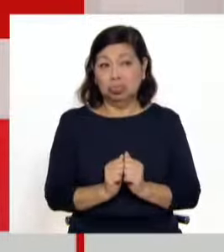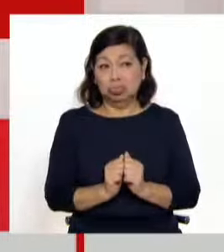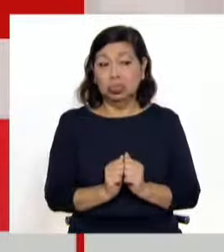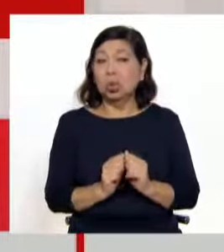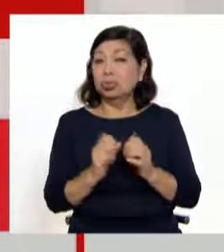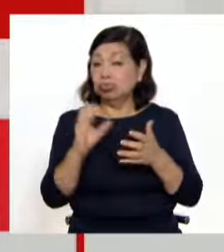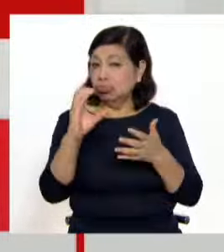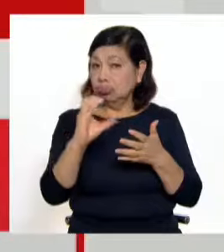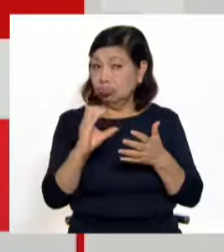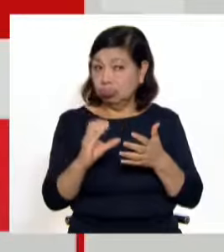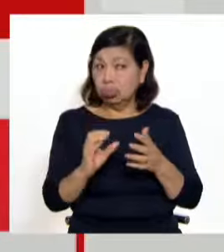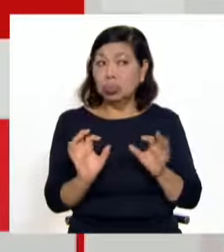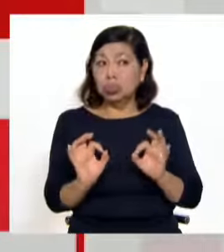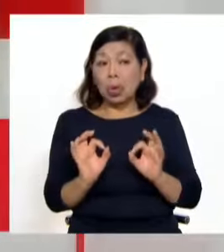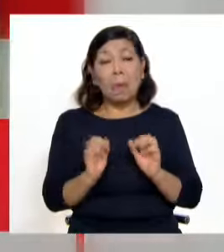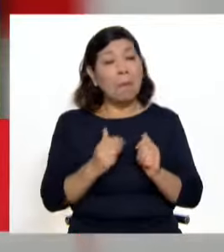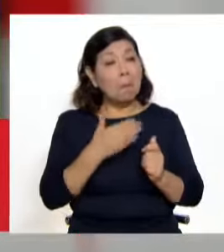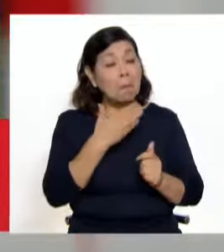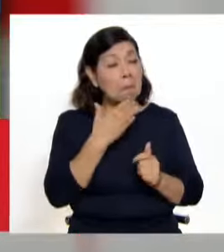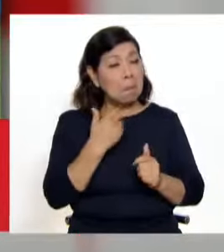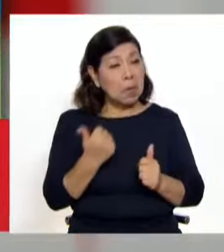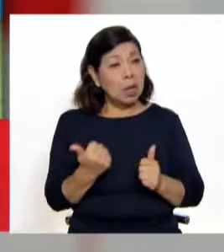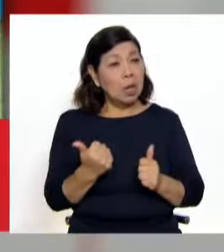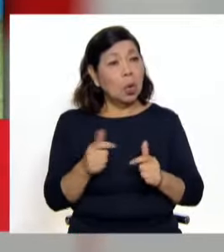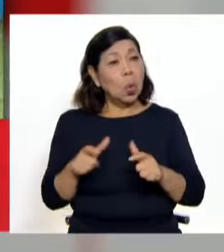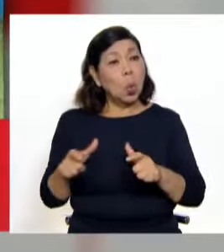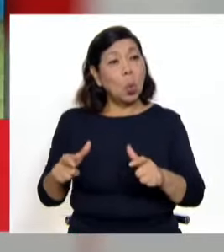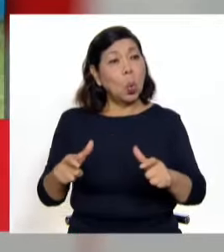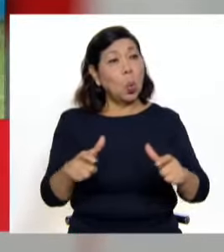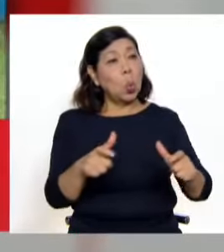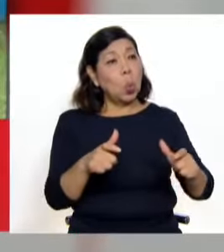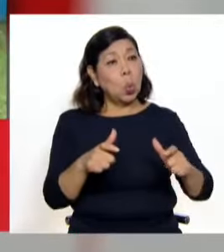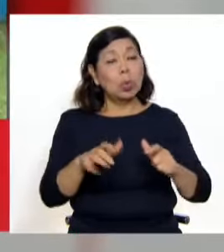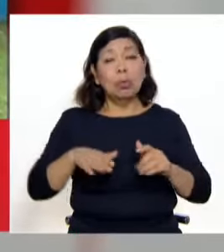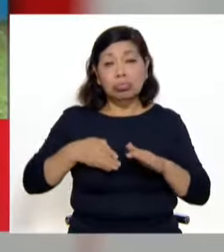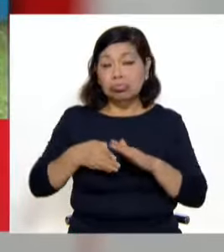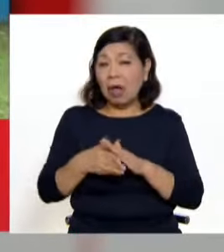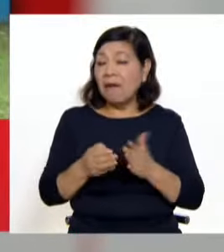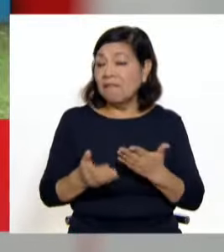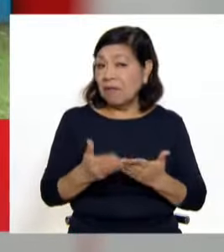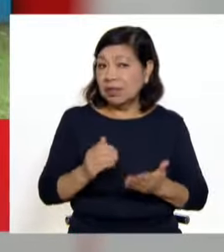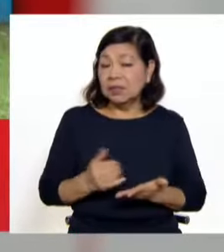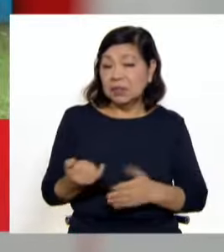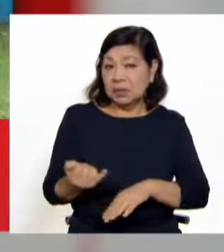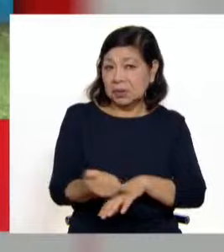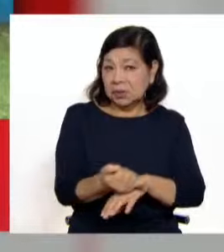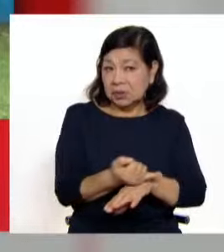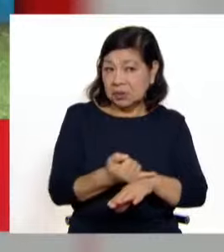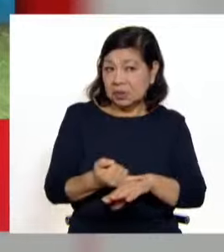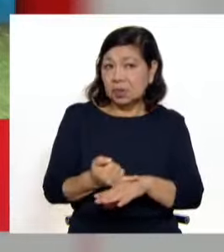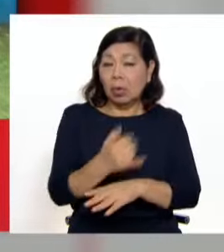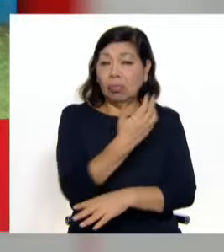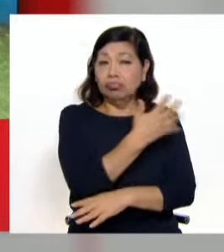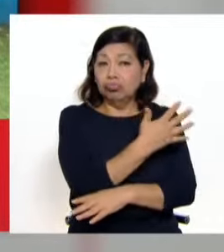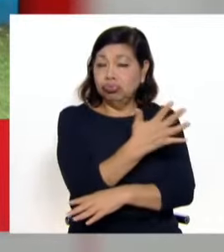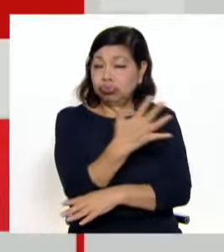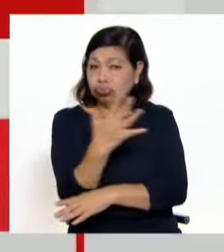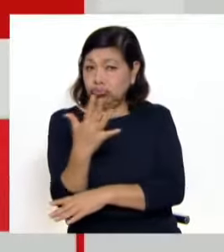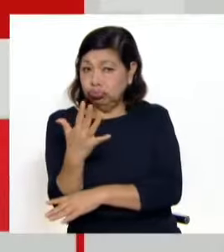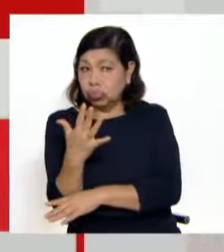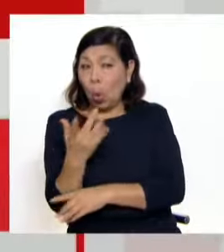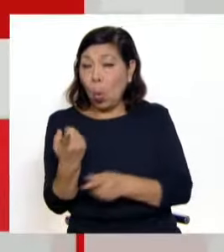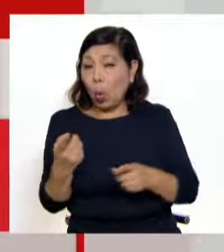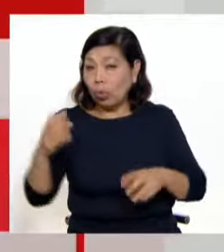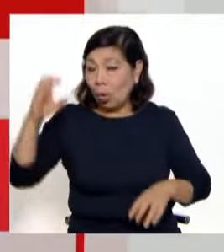las características y habilidades propicias para las zonas de difícil acceso. En la isla abundan bosques tropicales que en temporadas